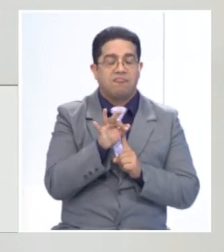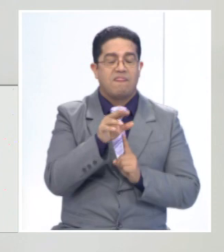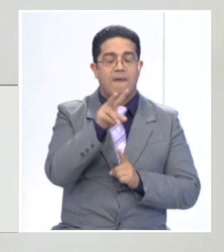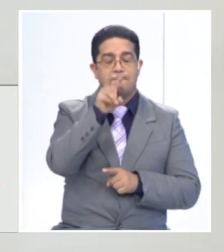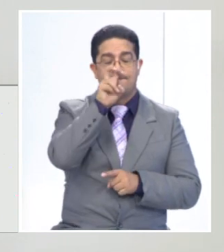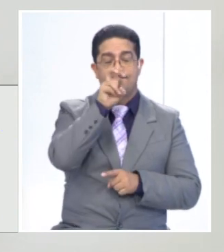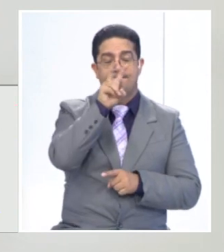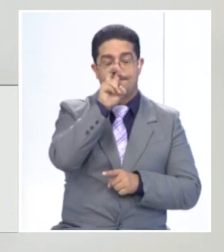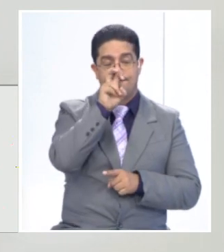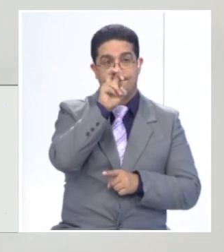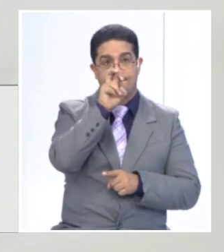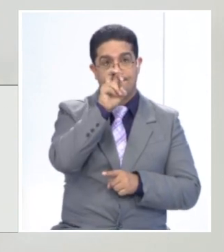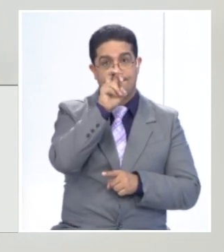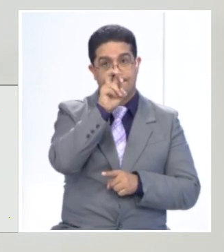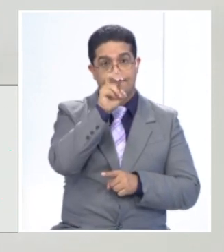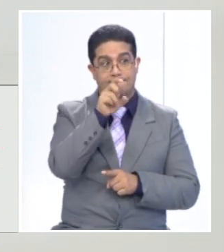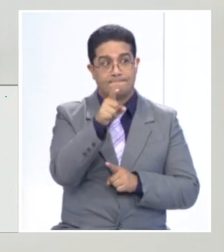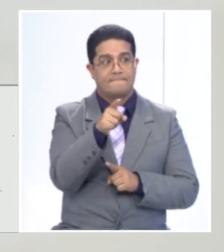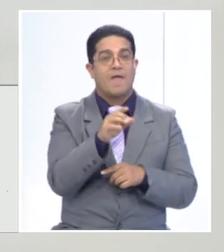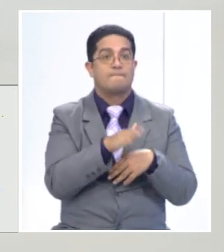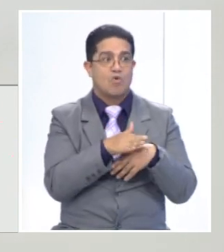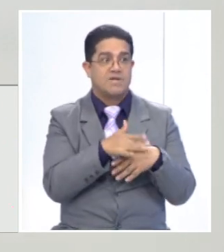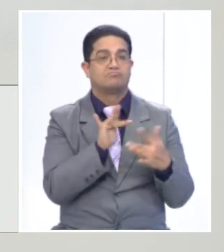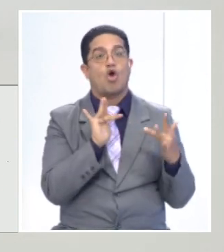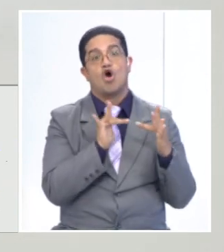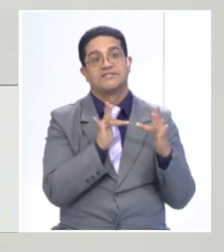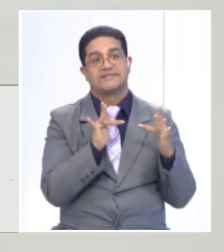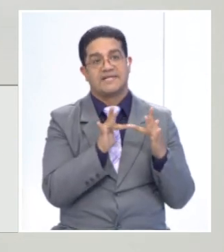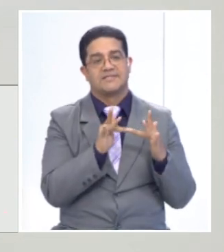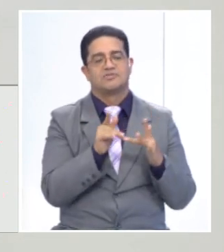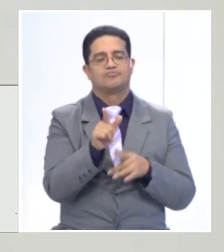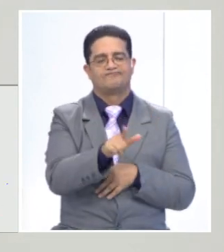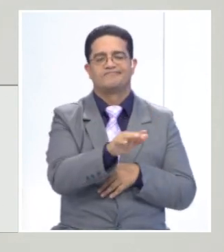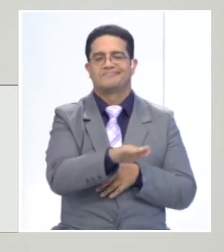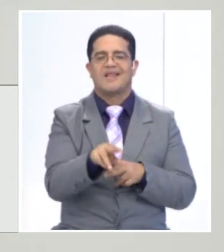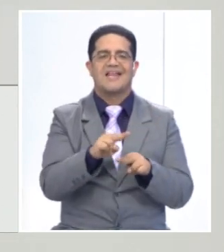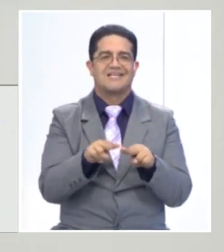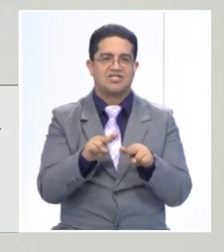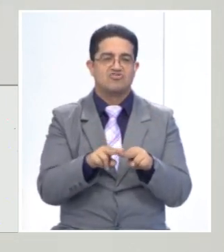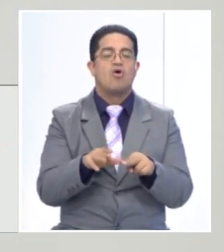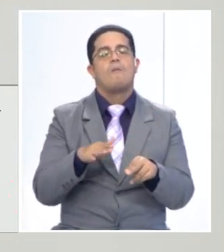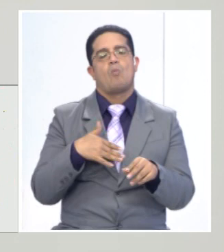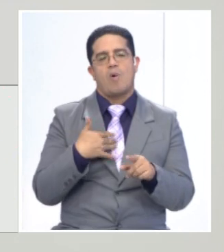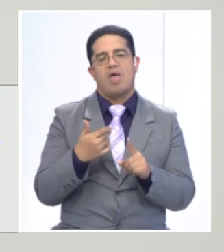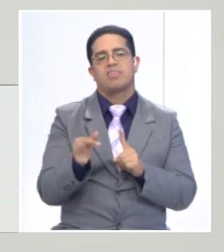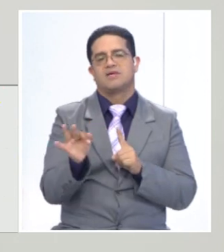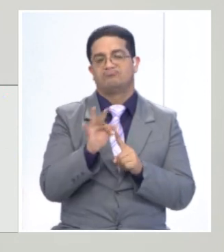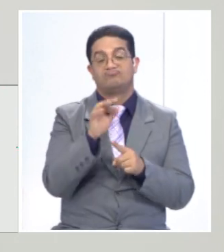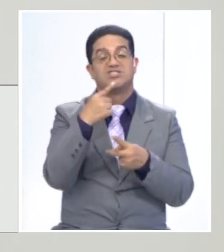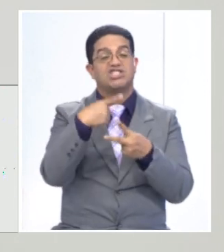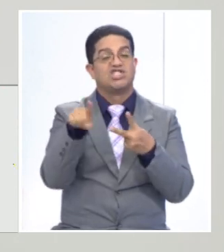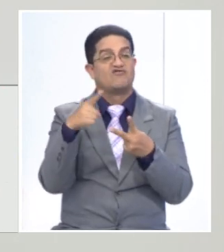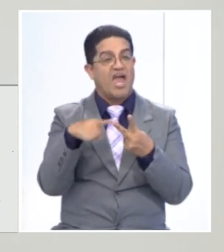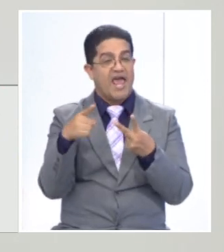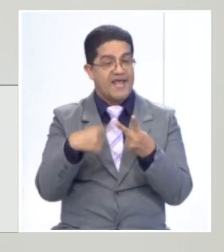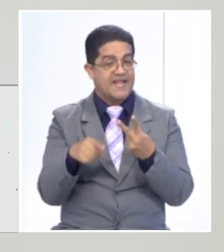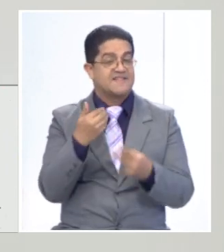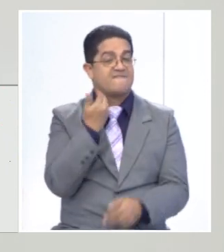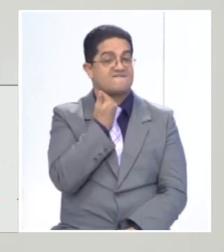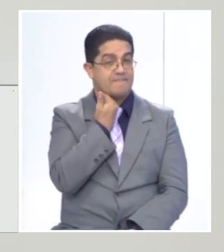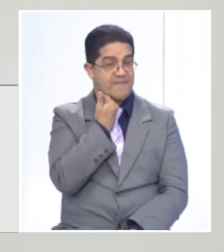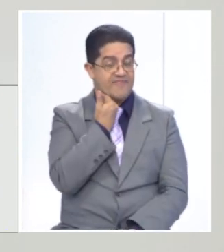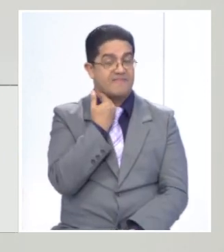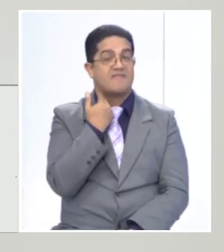respiratorias si está en contacto, por ejemplo, un paciente pediátrico en contacto de una guardería puede tener varias infecciones respiratorias. Ahora,